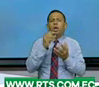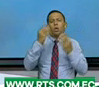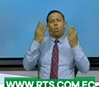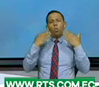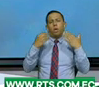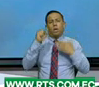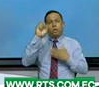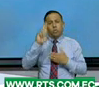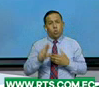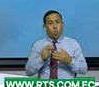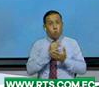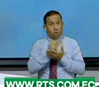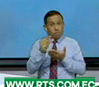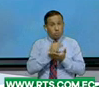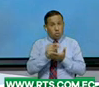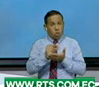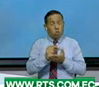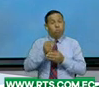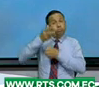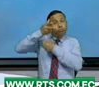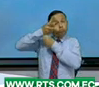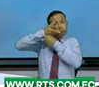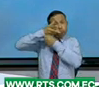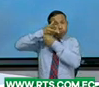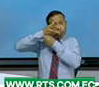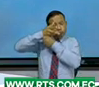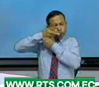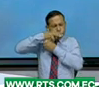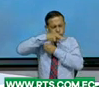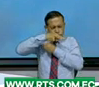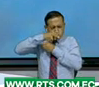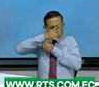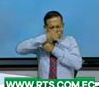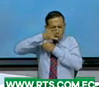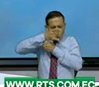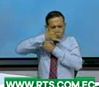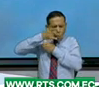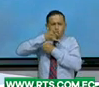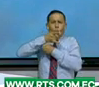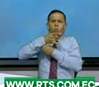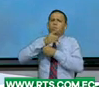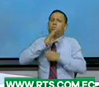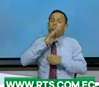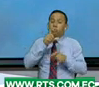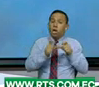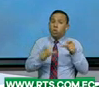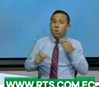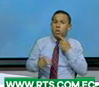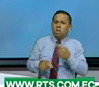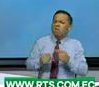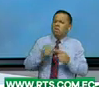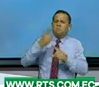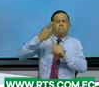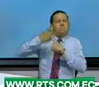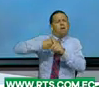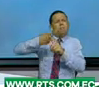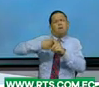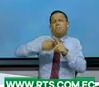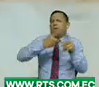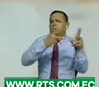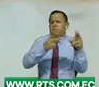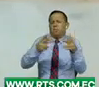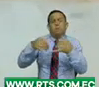de vigilancia del sector donde aseguran que todos los meses se presentan este tipo de incidentes aquí las imágenes